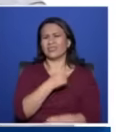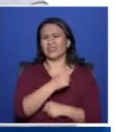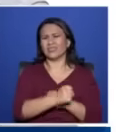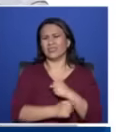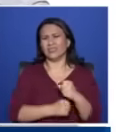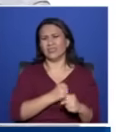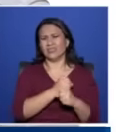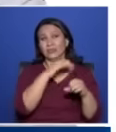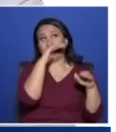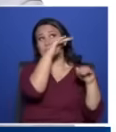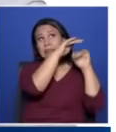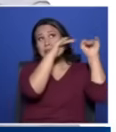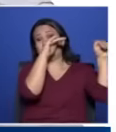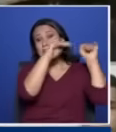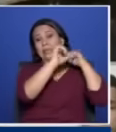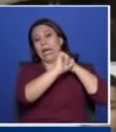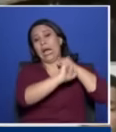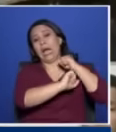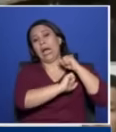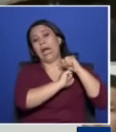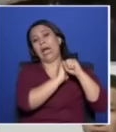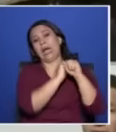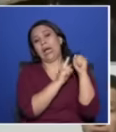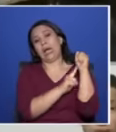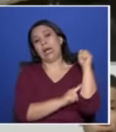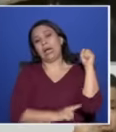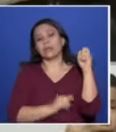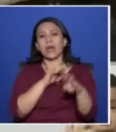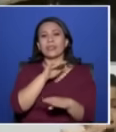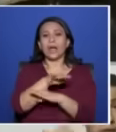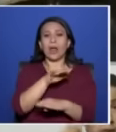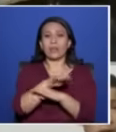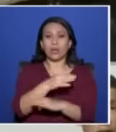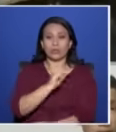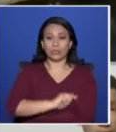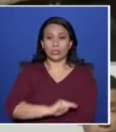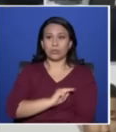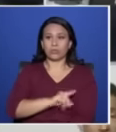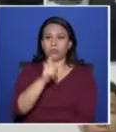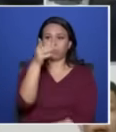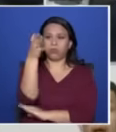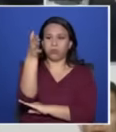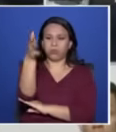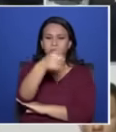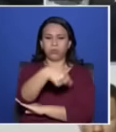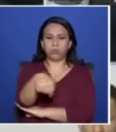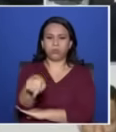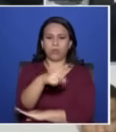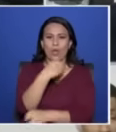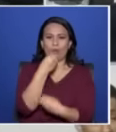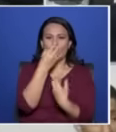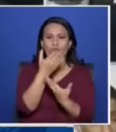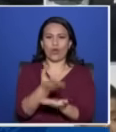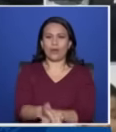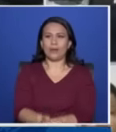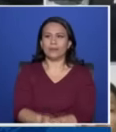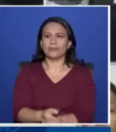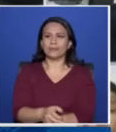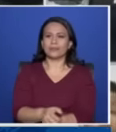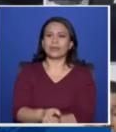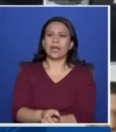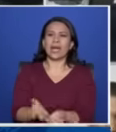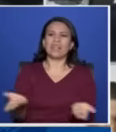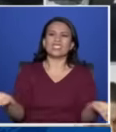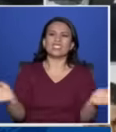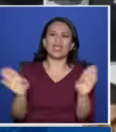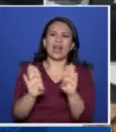tiene demasiado peso. Ya durante la tarde en la sesión municipal, el alcalde hizo otro anuncio relacionado a la liquidación de algunas